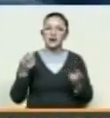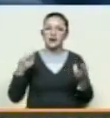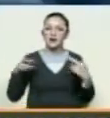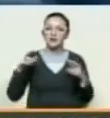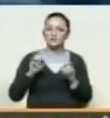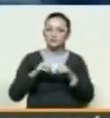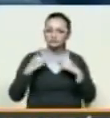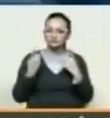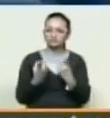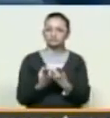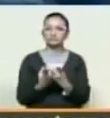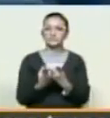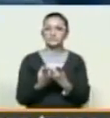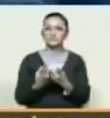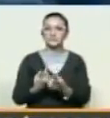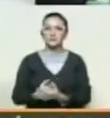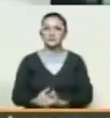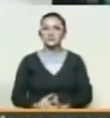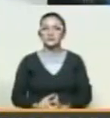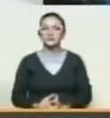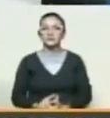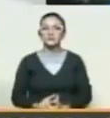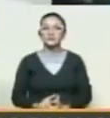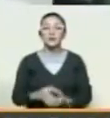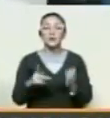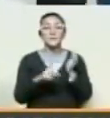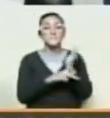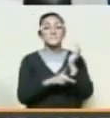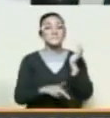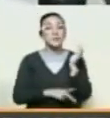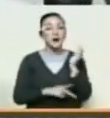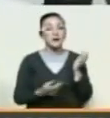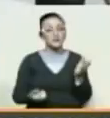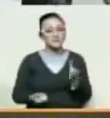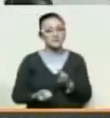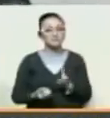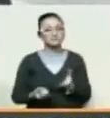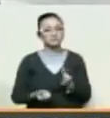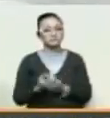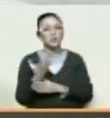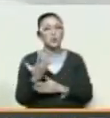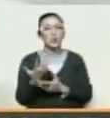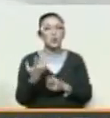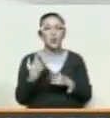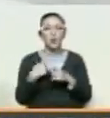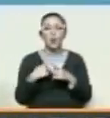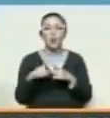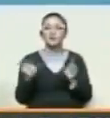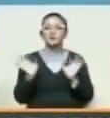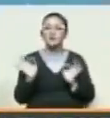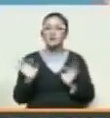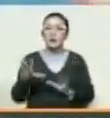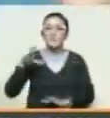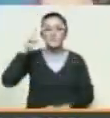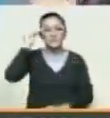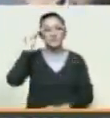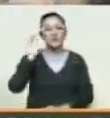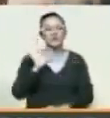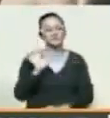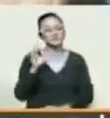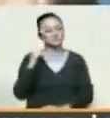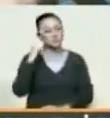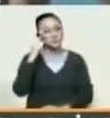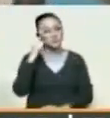Recreación. Digamos, este parque fue creado bajo el eslogan Otra Forma de Aprender, y eso es lo que estamos